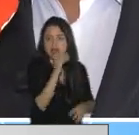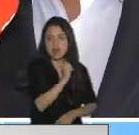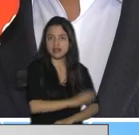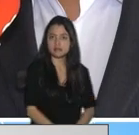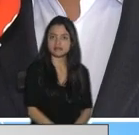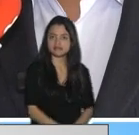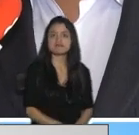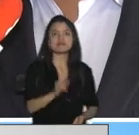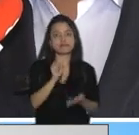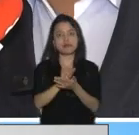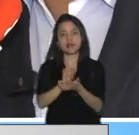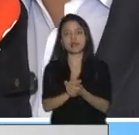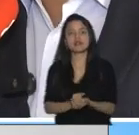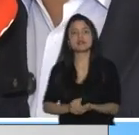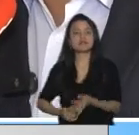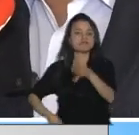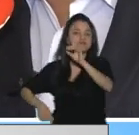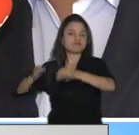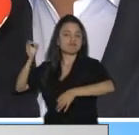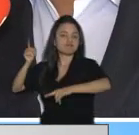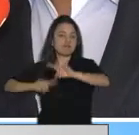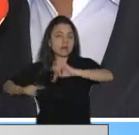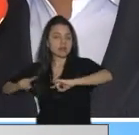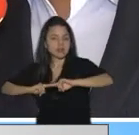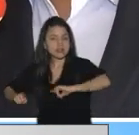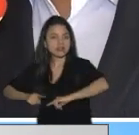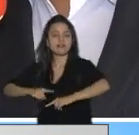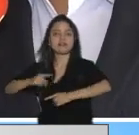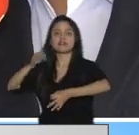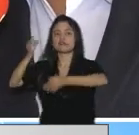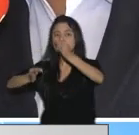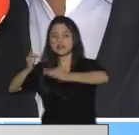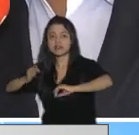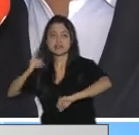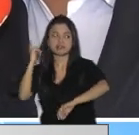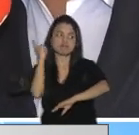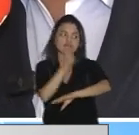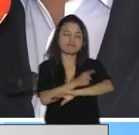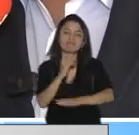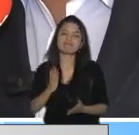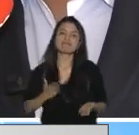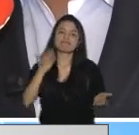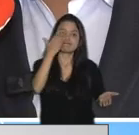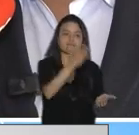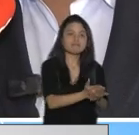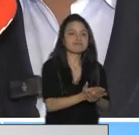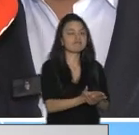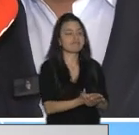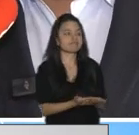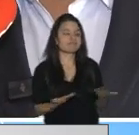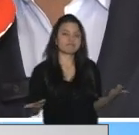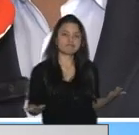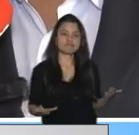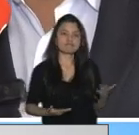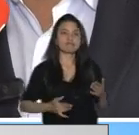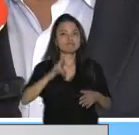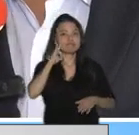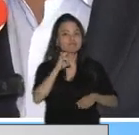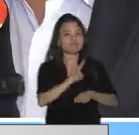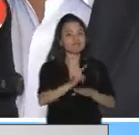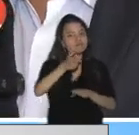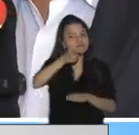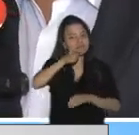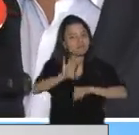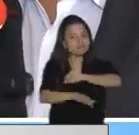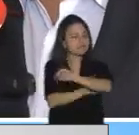medidas. Una de ellas, acciones administrativas, donde seguramente tendremos que ir a las instalaciones de la empresa con vigilancia y control del ministerio